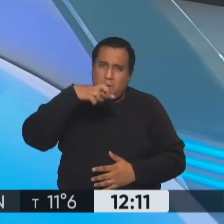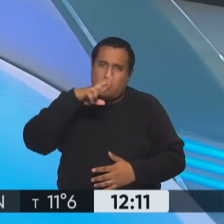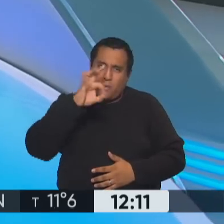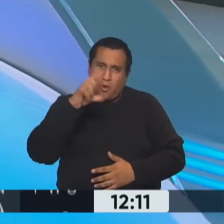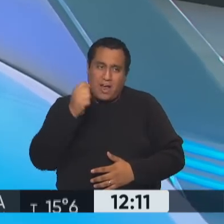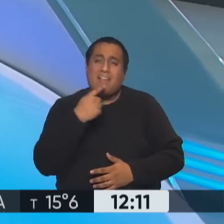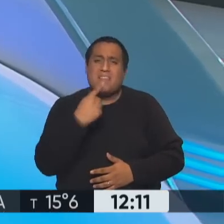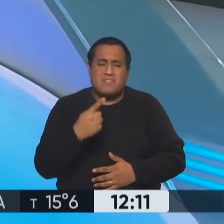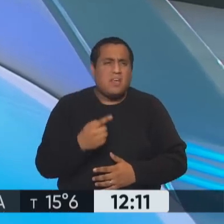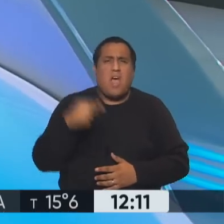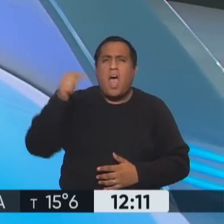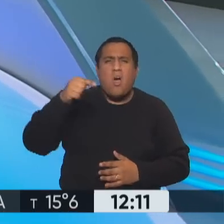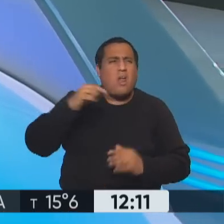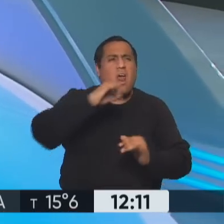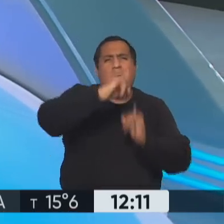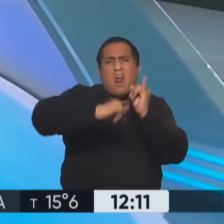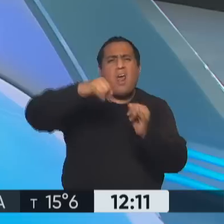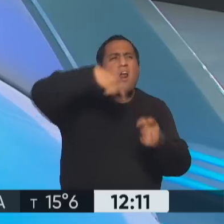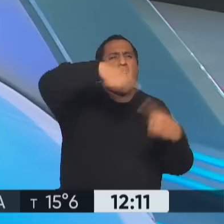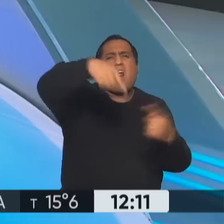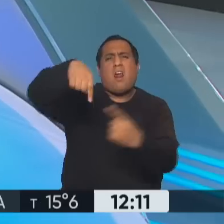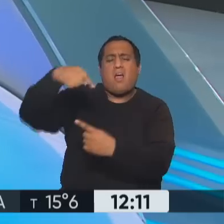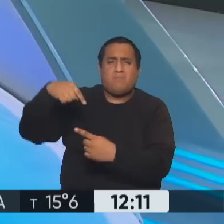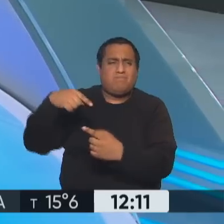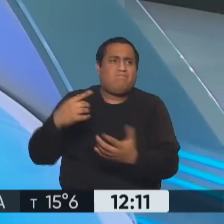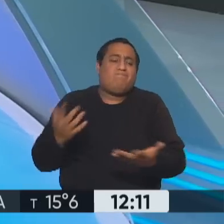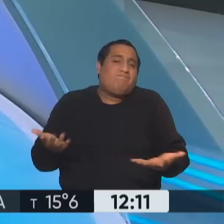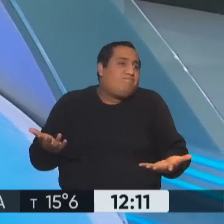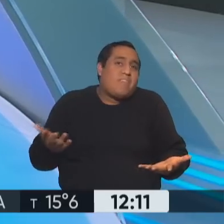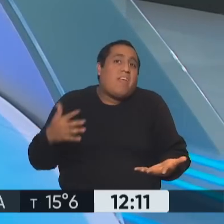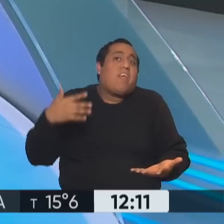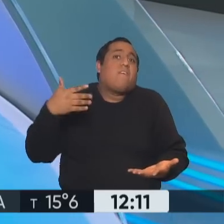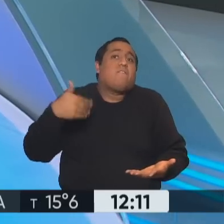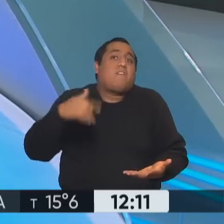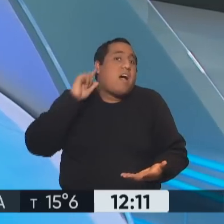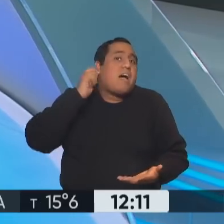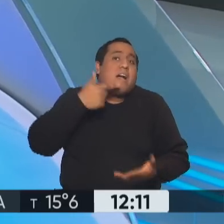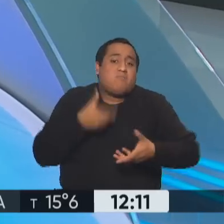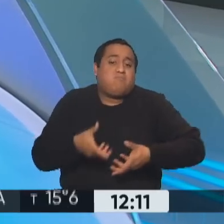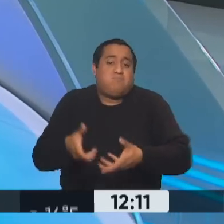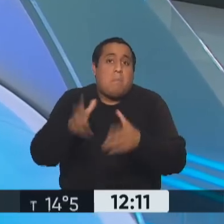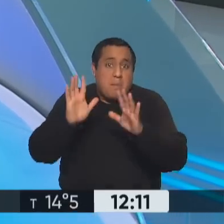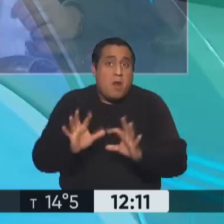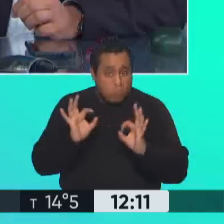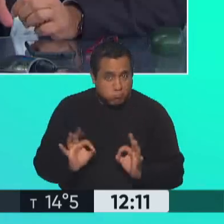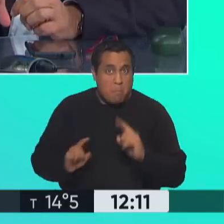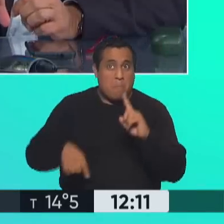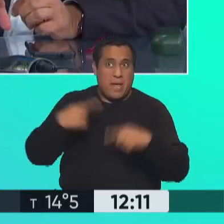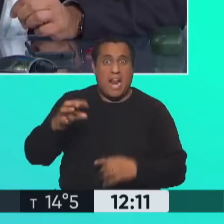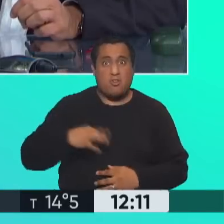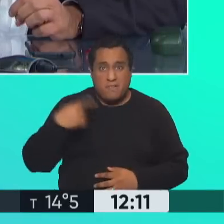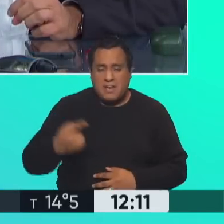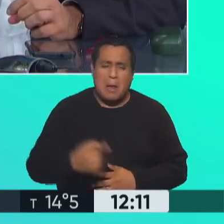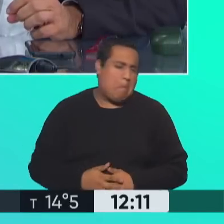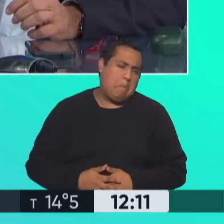todo este ruido que se provocó va a generar que quizá no tengamos el gasoducto para el año que viene y sigamos pagando